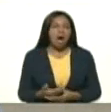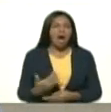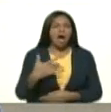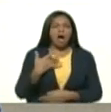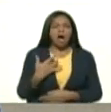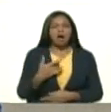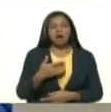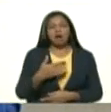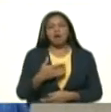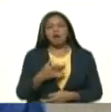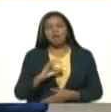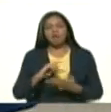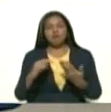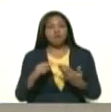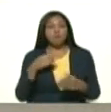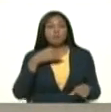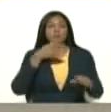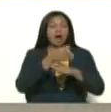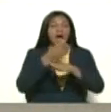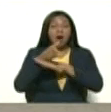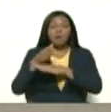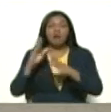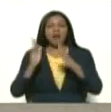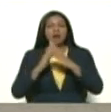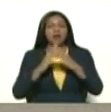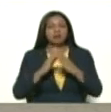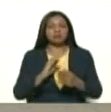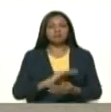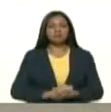afectadas, pueden sentirse mal. Vamos a buscarlas a sus casas.